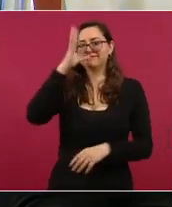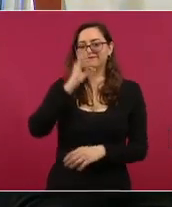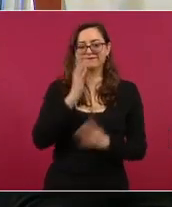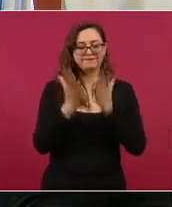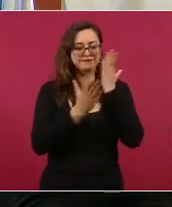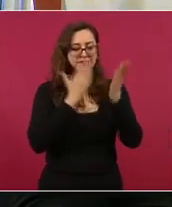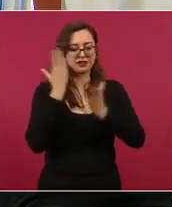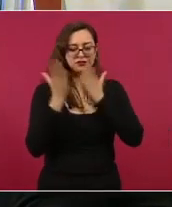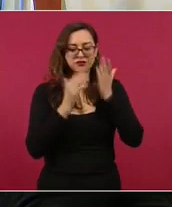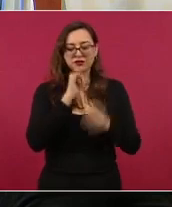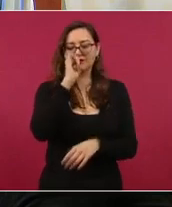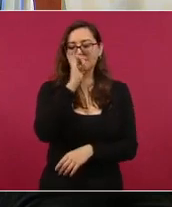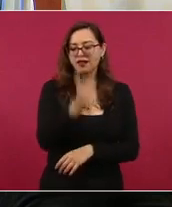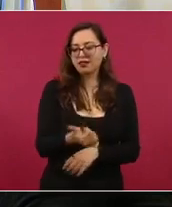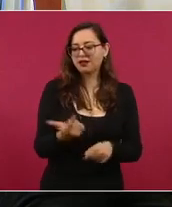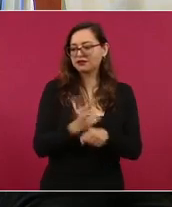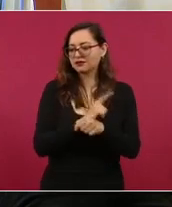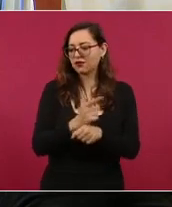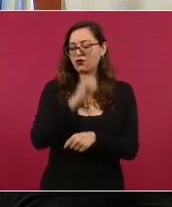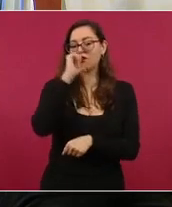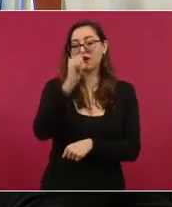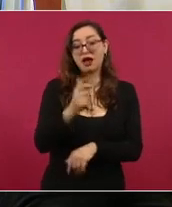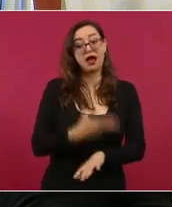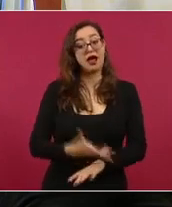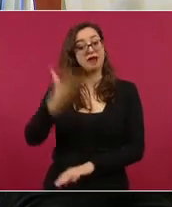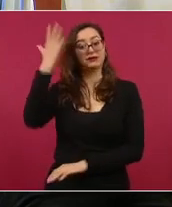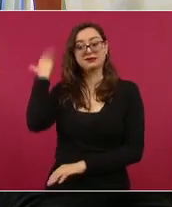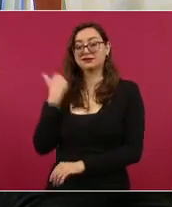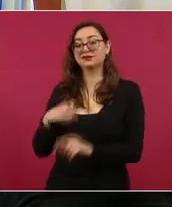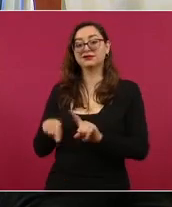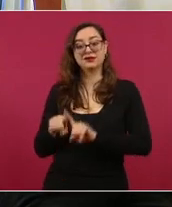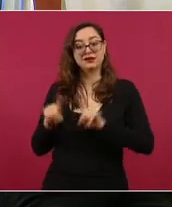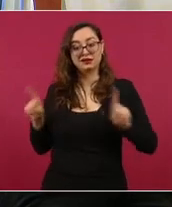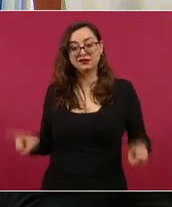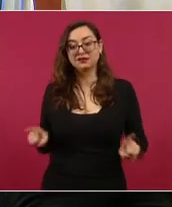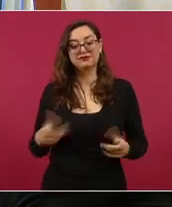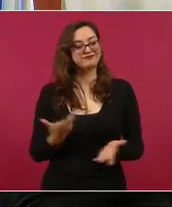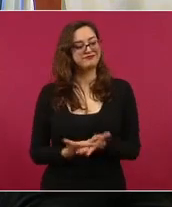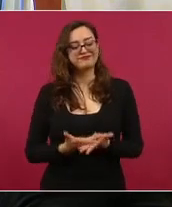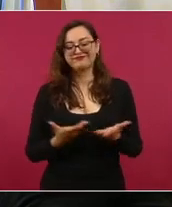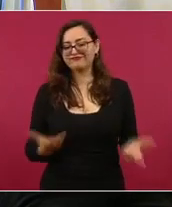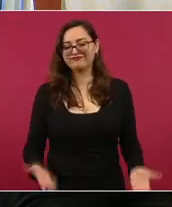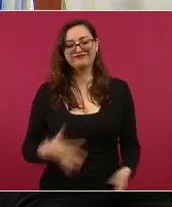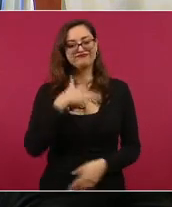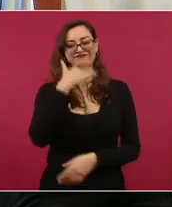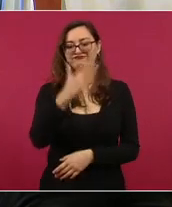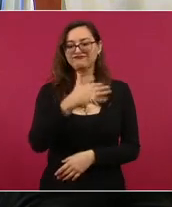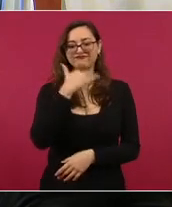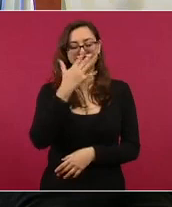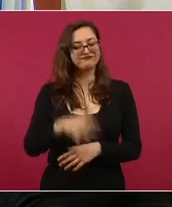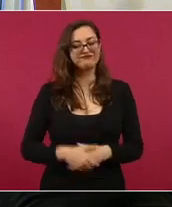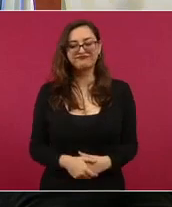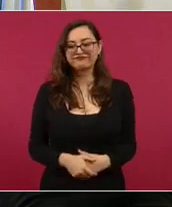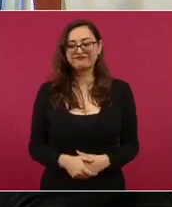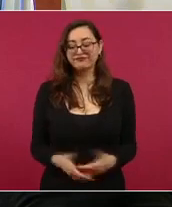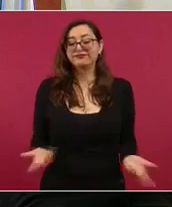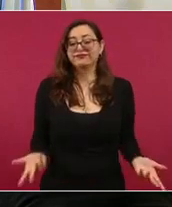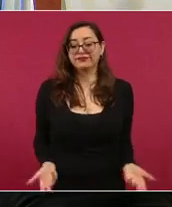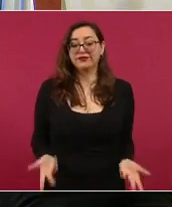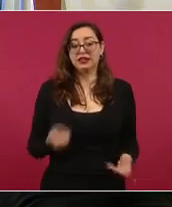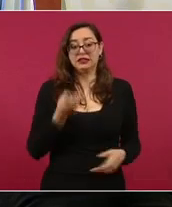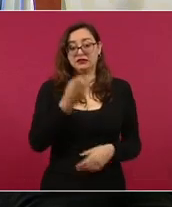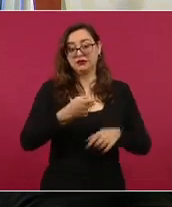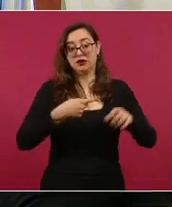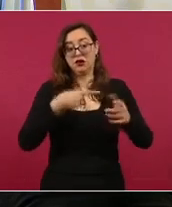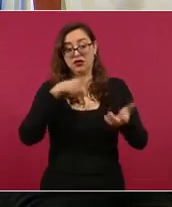en la Universidad Autónoma y hoy sí pasa, ¿no? Y bueno, pues el fútbol se le quitó a la universidad. Tengo